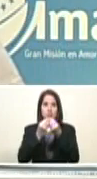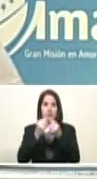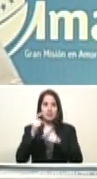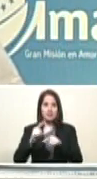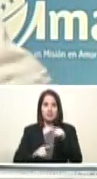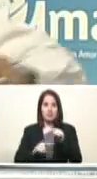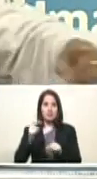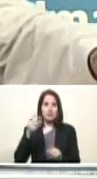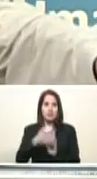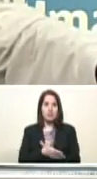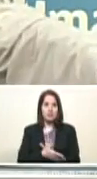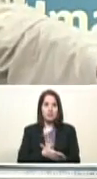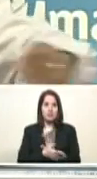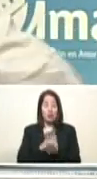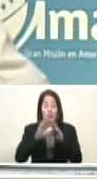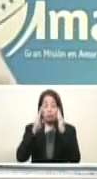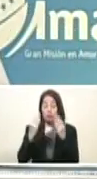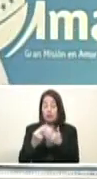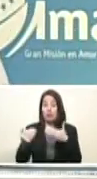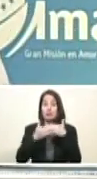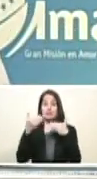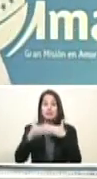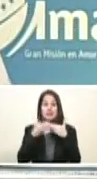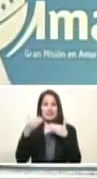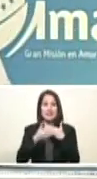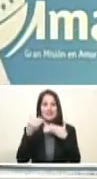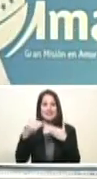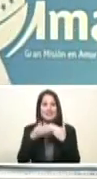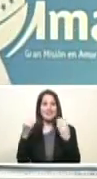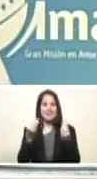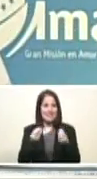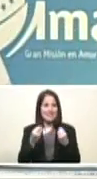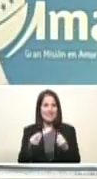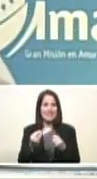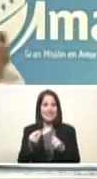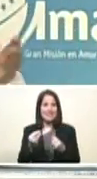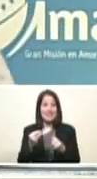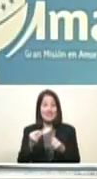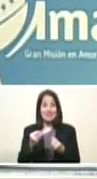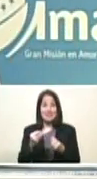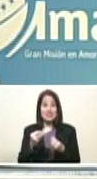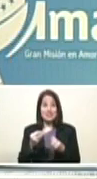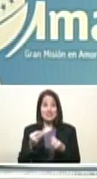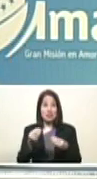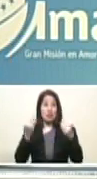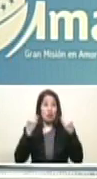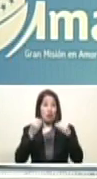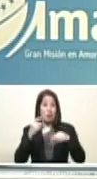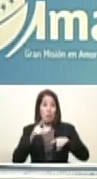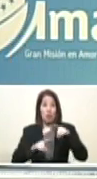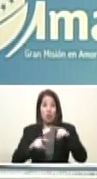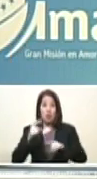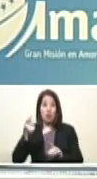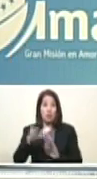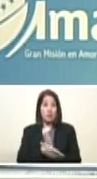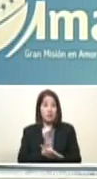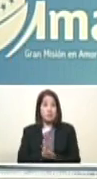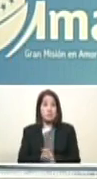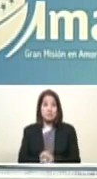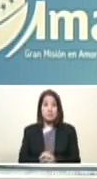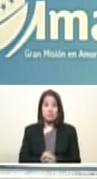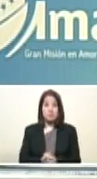mundial para esta oposición contrarrevolucionaria. Se lo está chupando completico. Y mientras tanto, a nosotros que nos